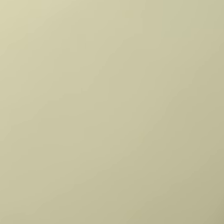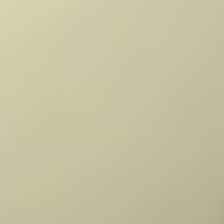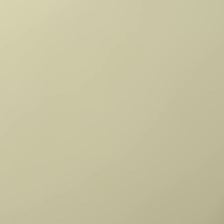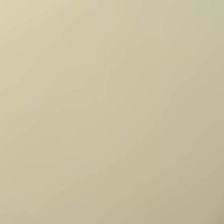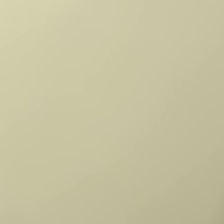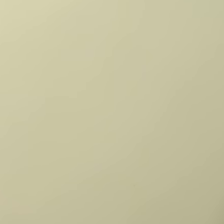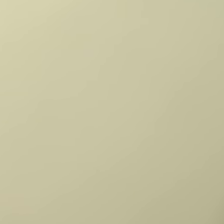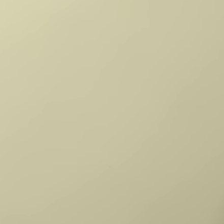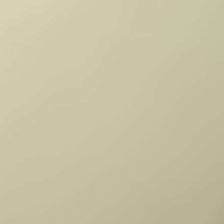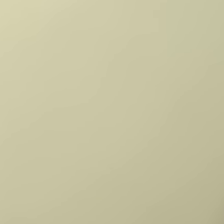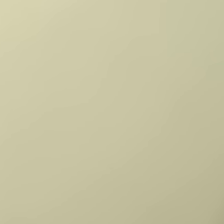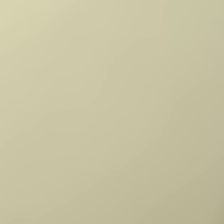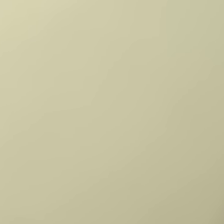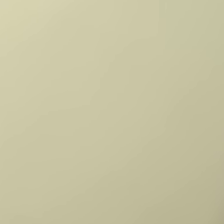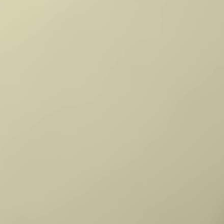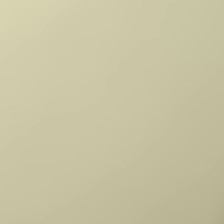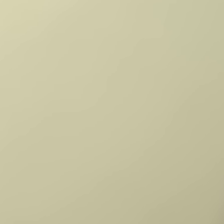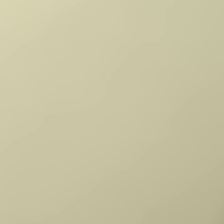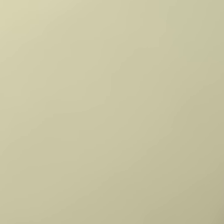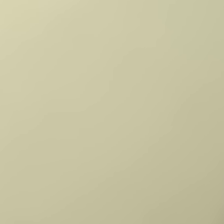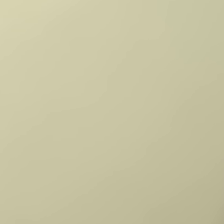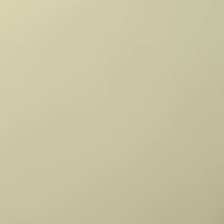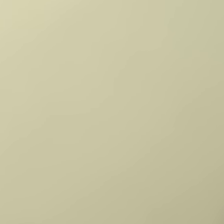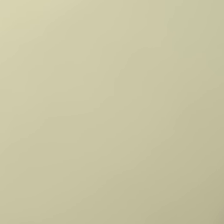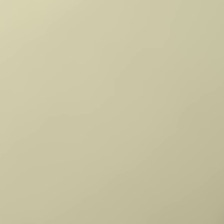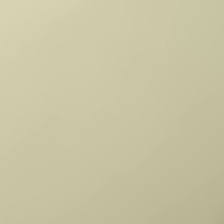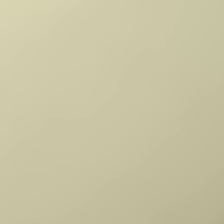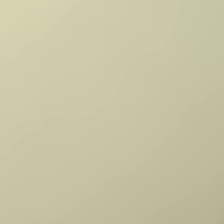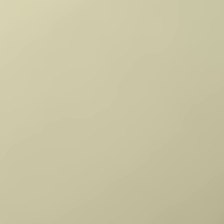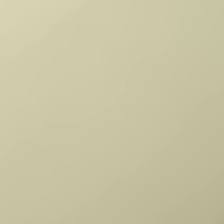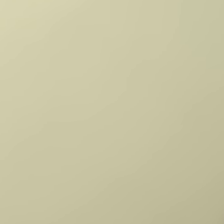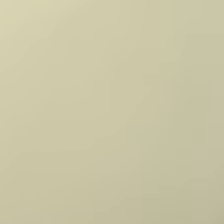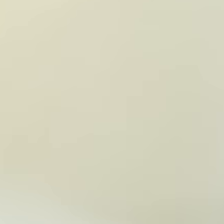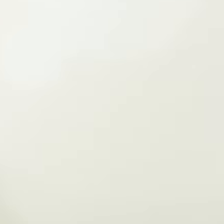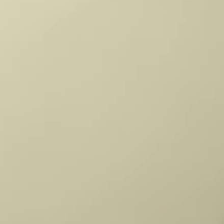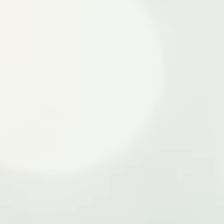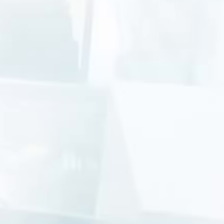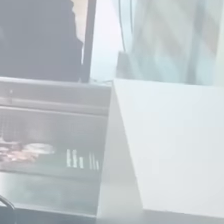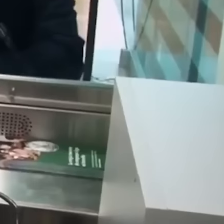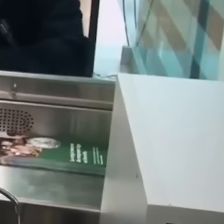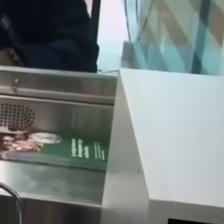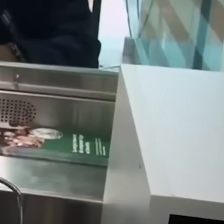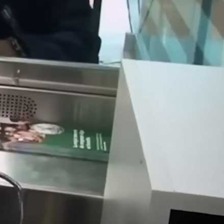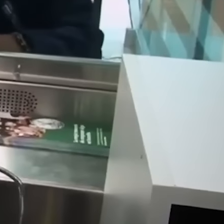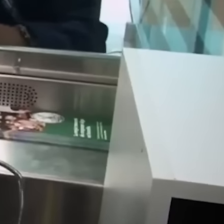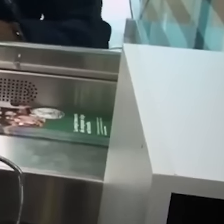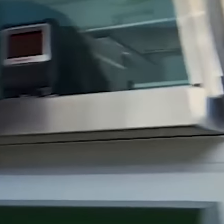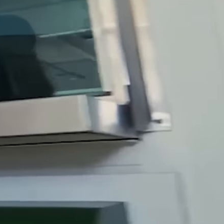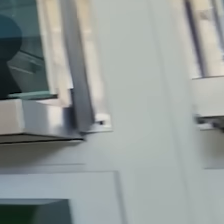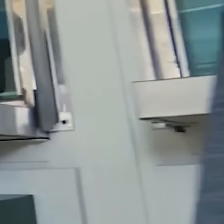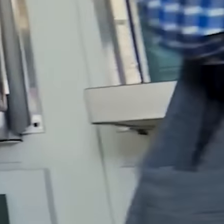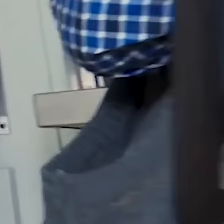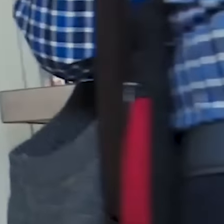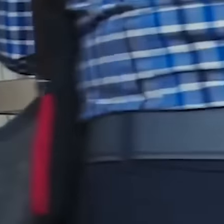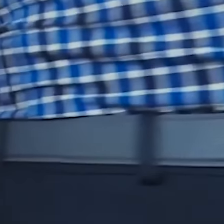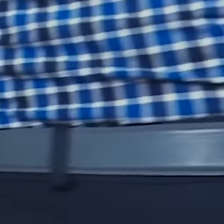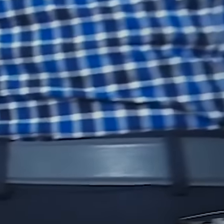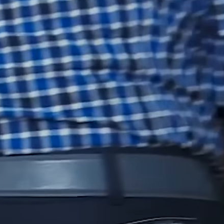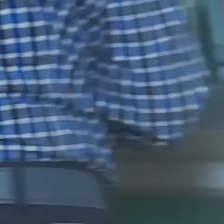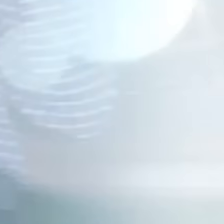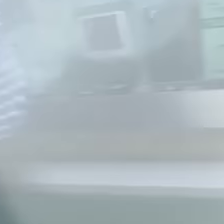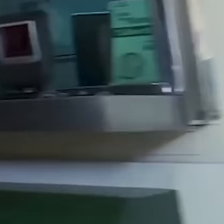únicas opciones eran hacer el pago directamente con bancos privados. Dentro de ellos estaba Banco Azteca. Este